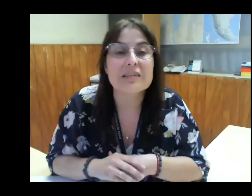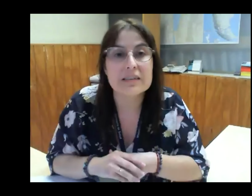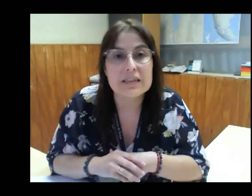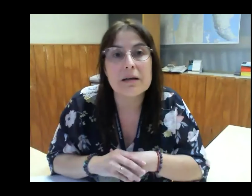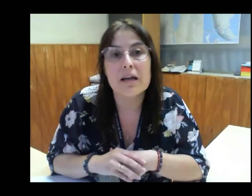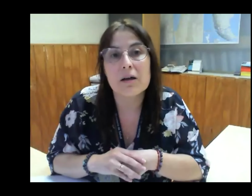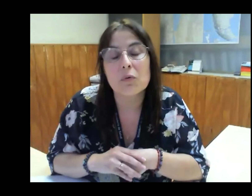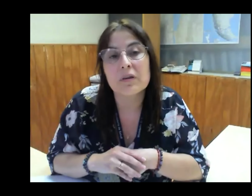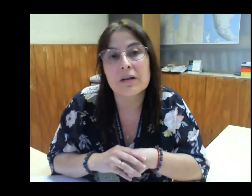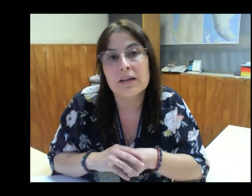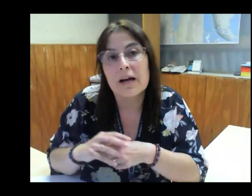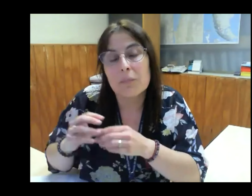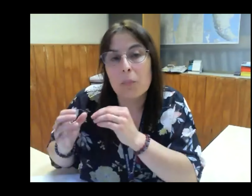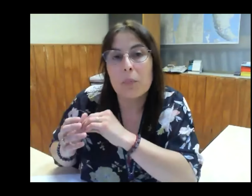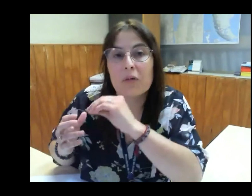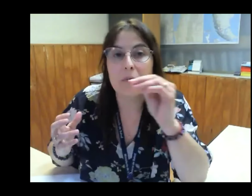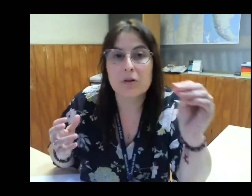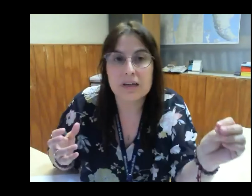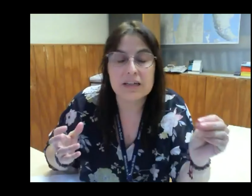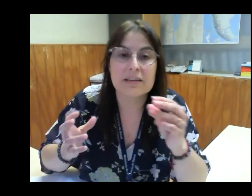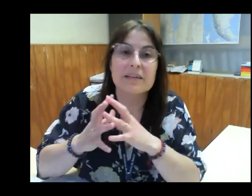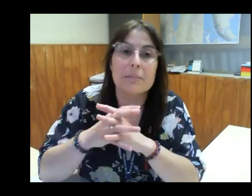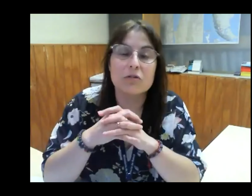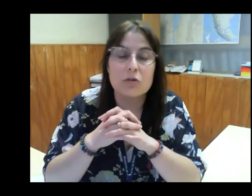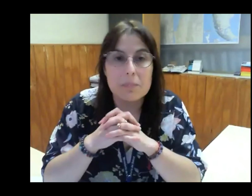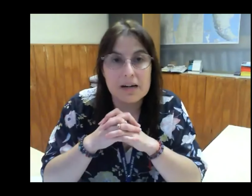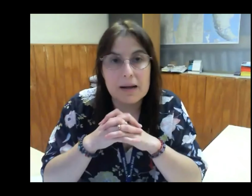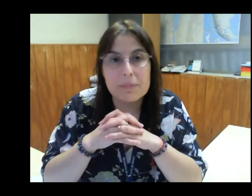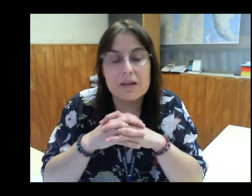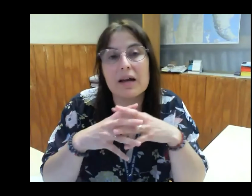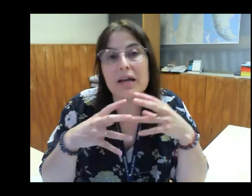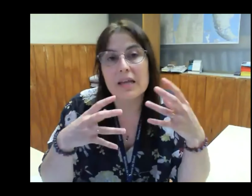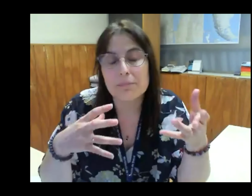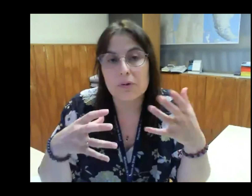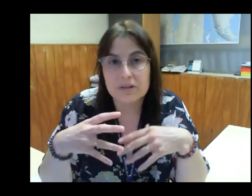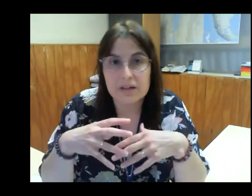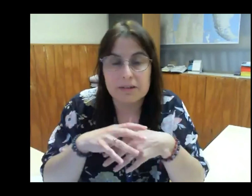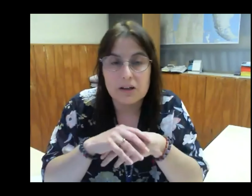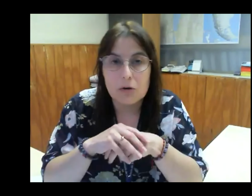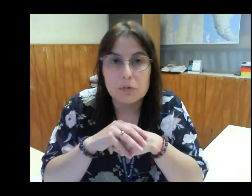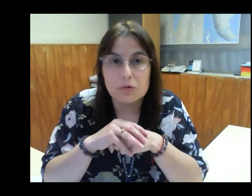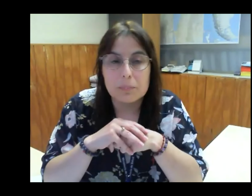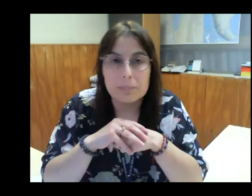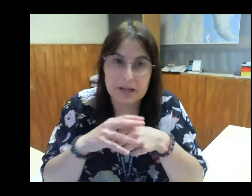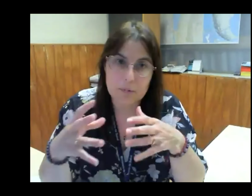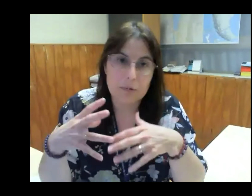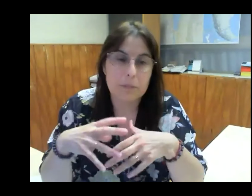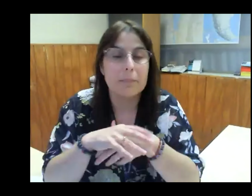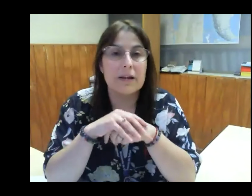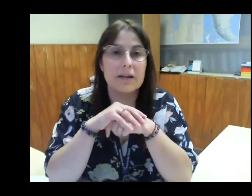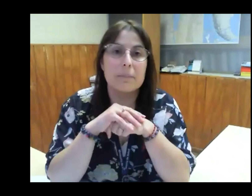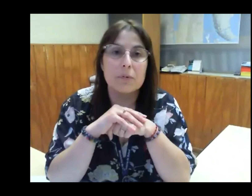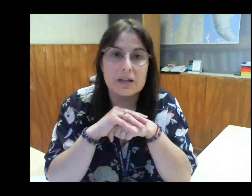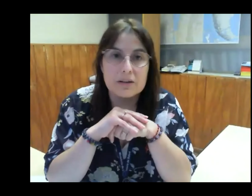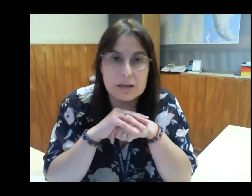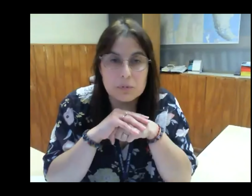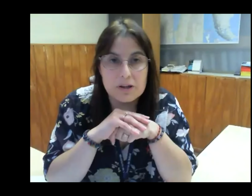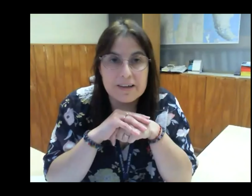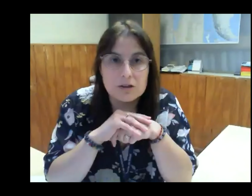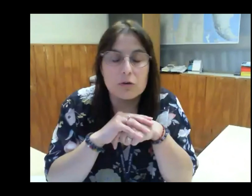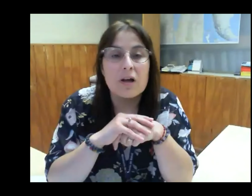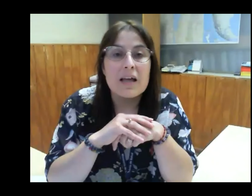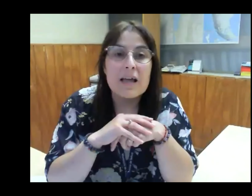Ahora sí, digamos, podemos tener esta transmisión más rápida y poder ser afectados por otros, digamos, por este